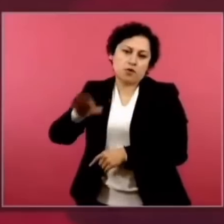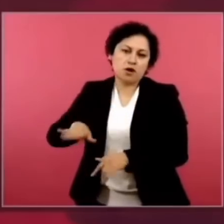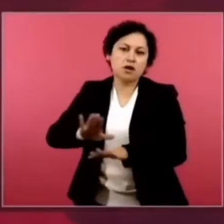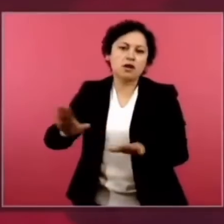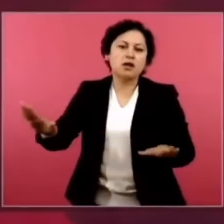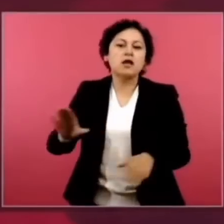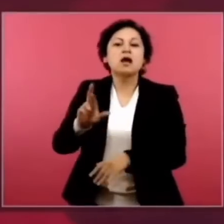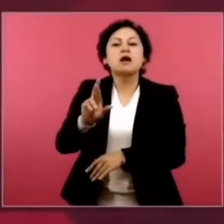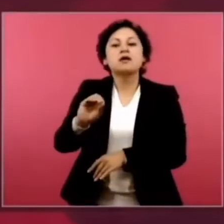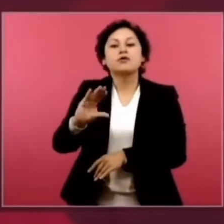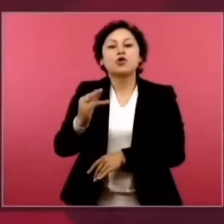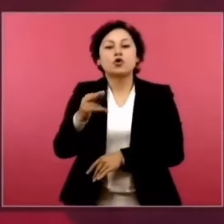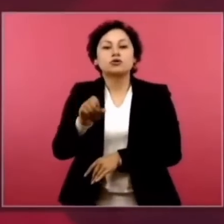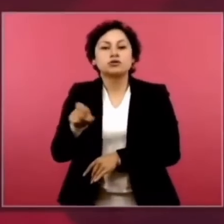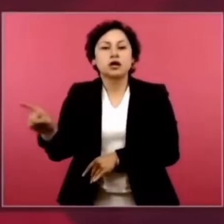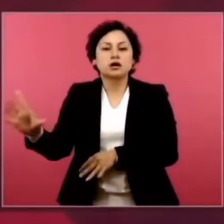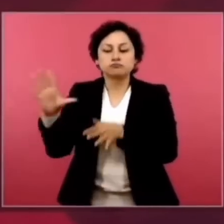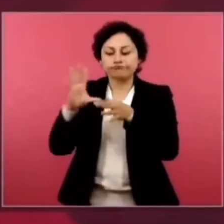compañero